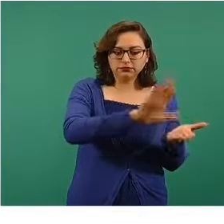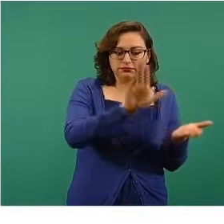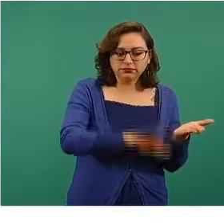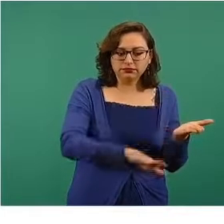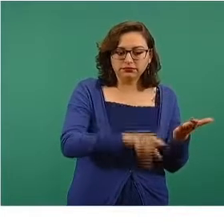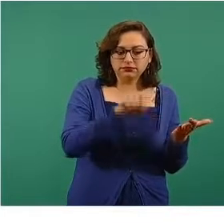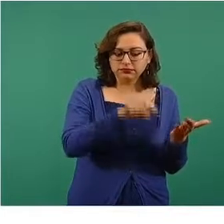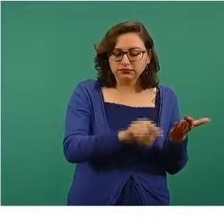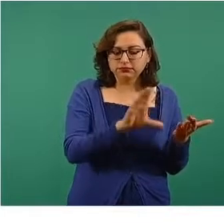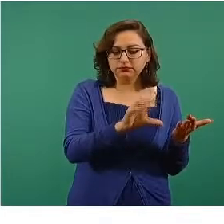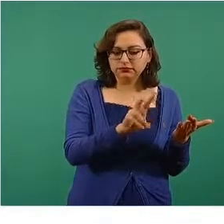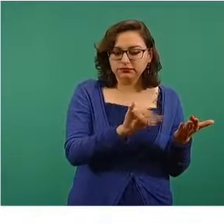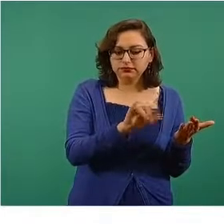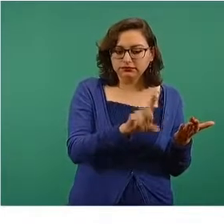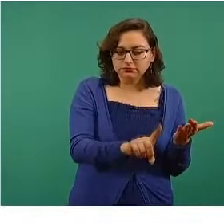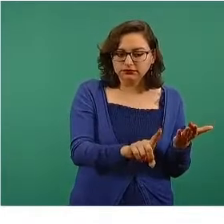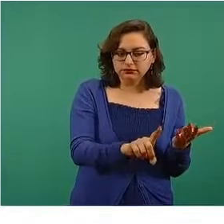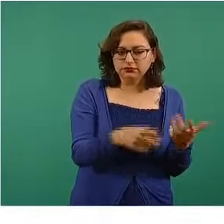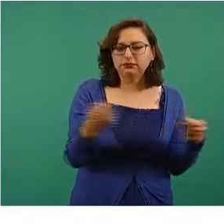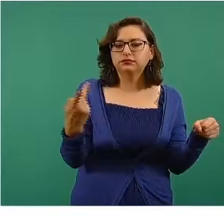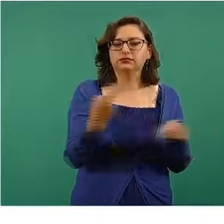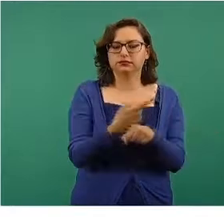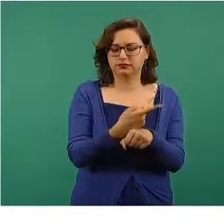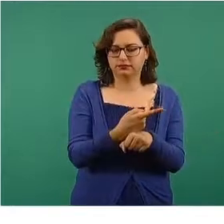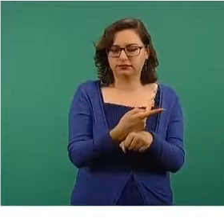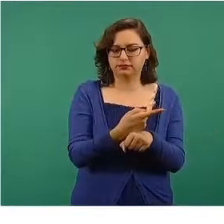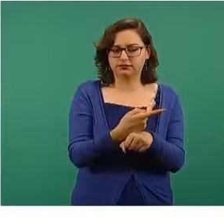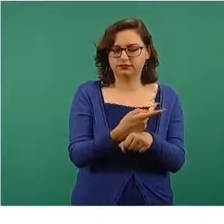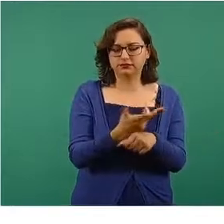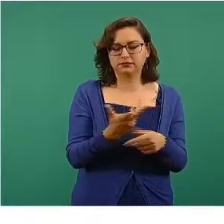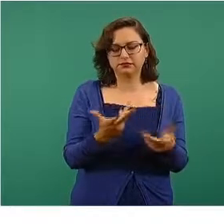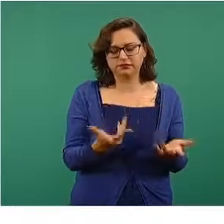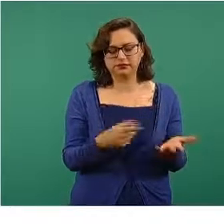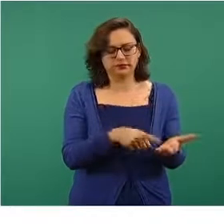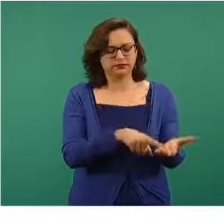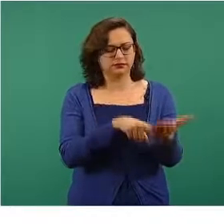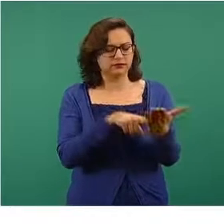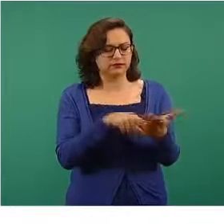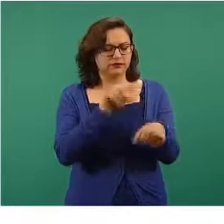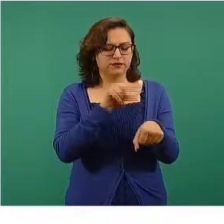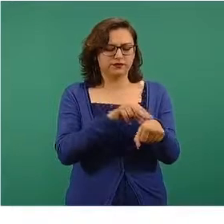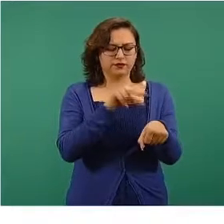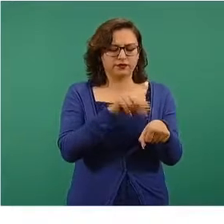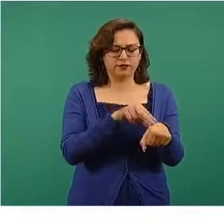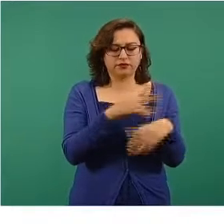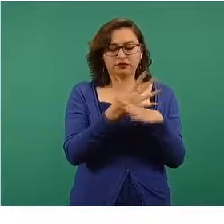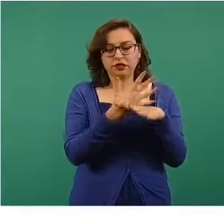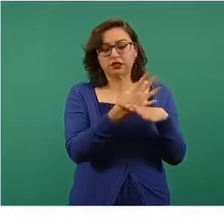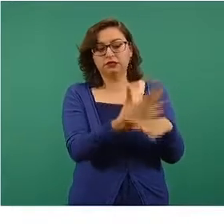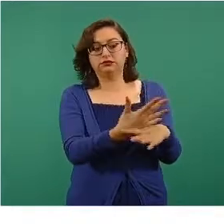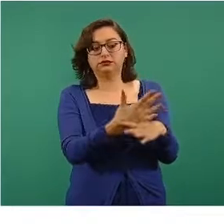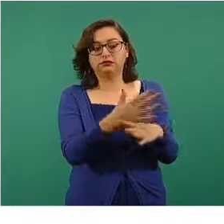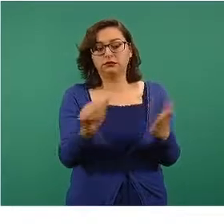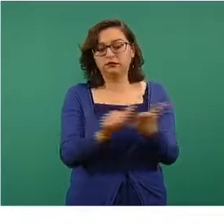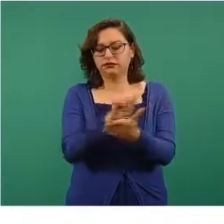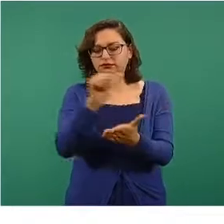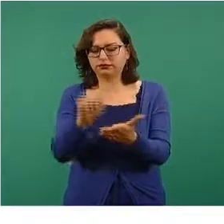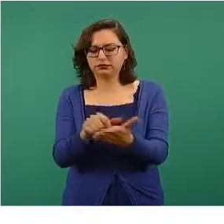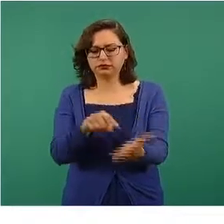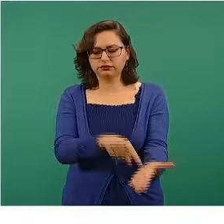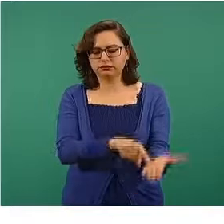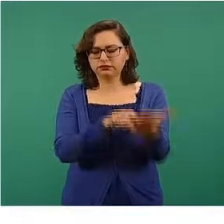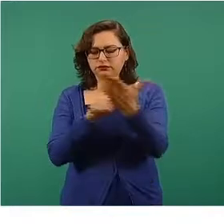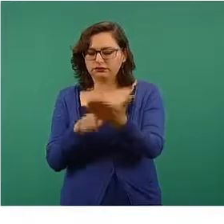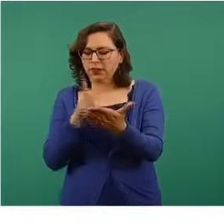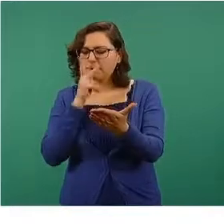se hace es, con base en lo que se describe por el médico que después pasa al acta de defunción, se buscan